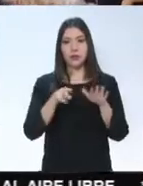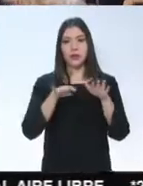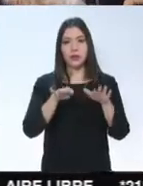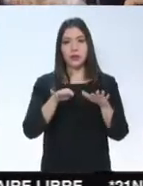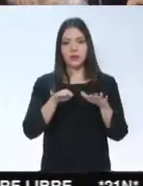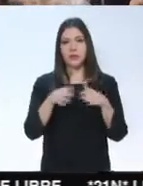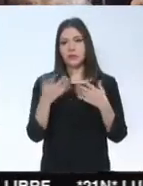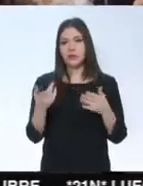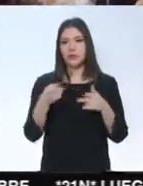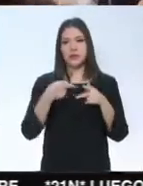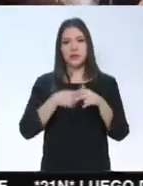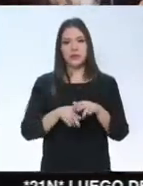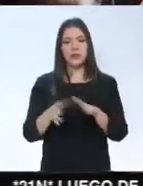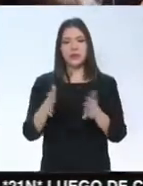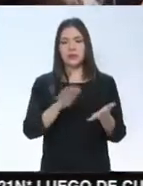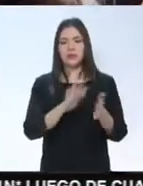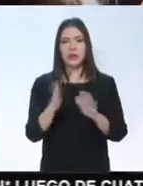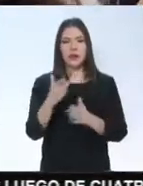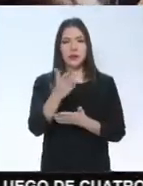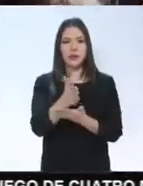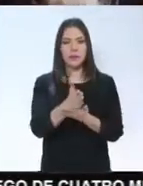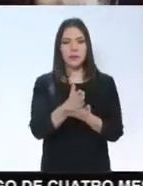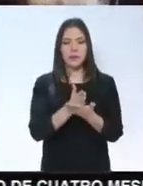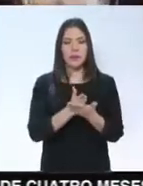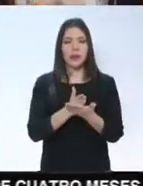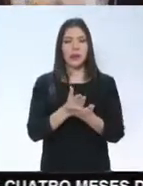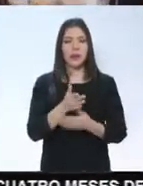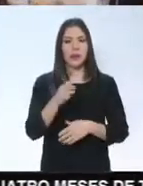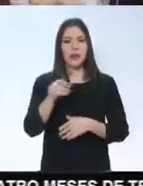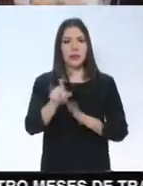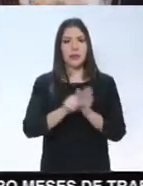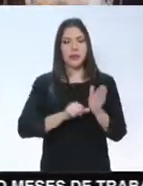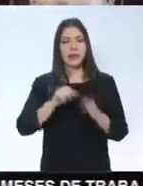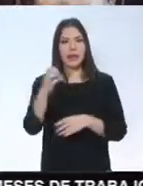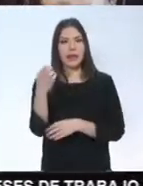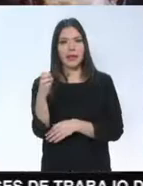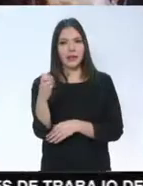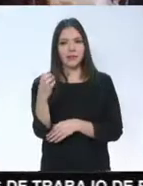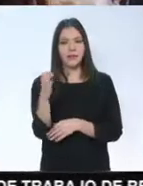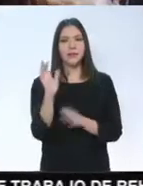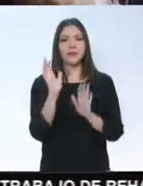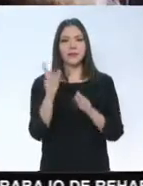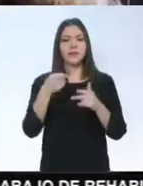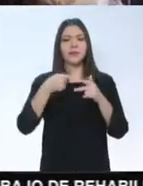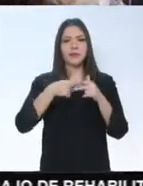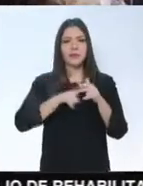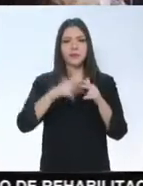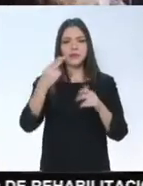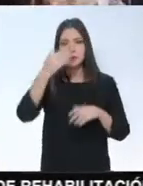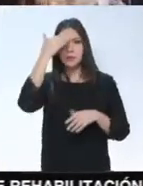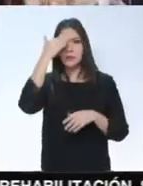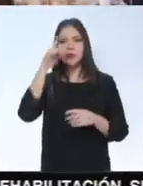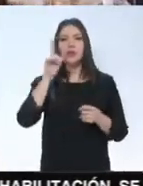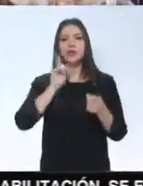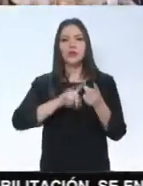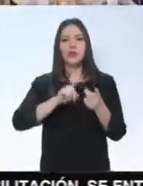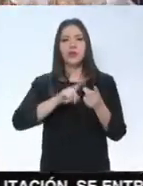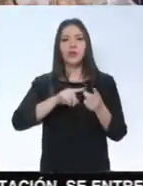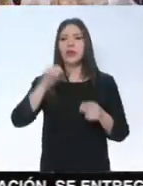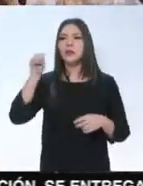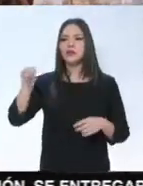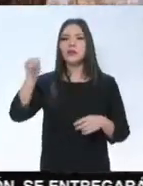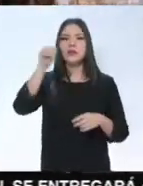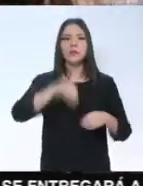partir de mediados del mes de enero, empezaremos la ubicación de todas estas familias,